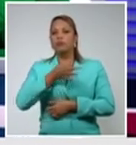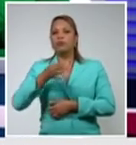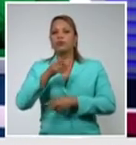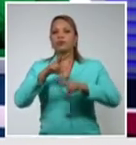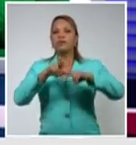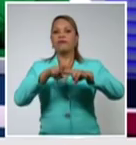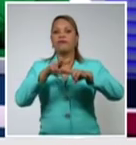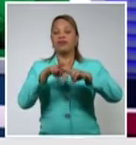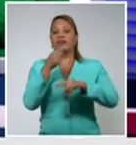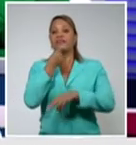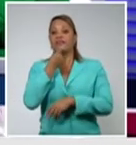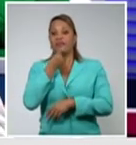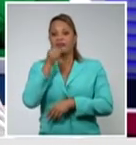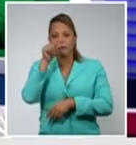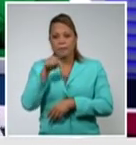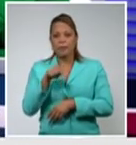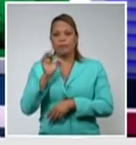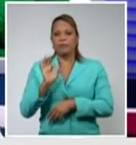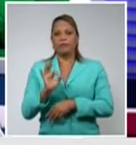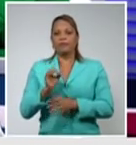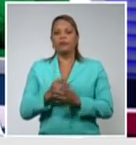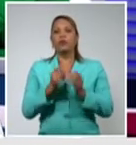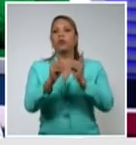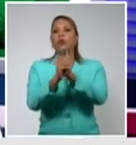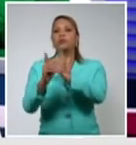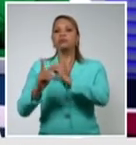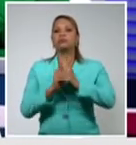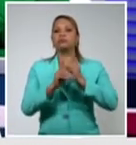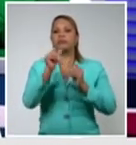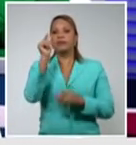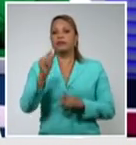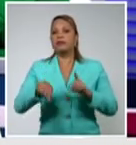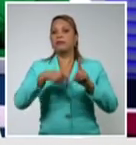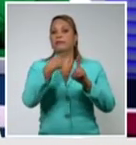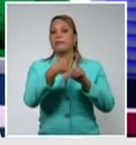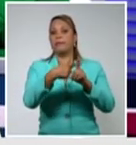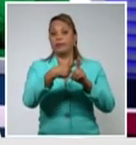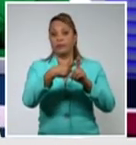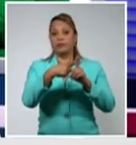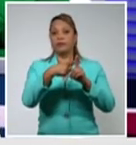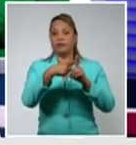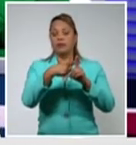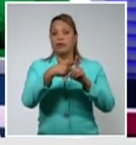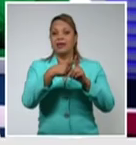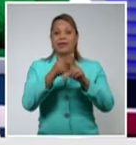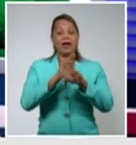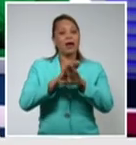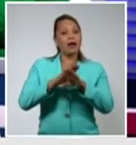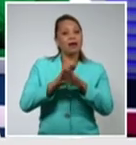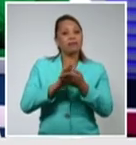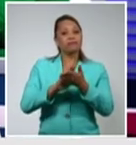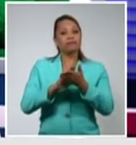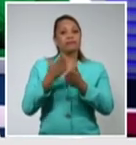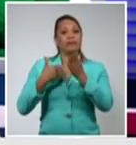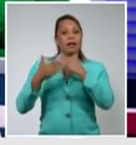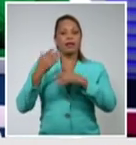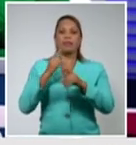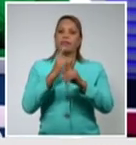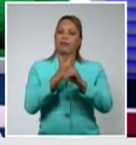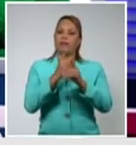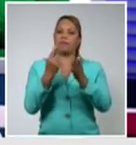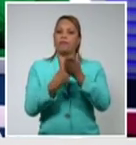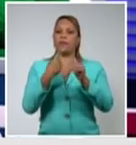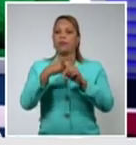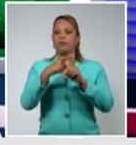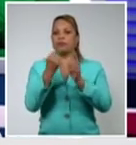aquí en La Habana, contacto de un caso positivo ya diagnosticado previamente, con